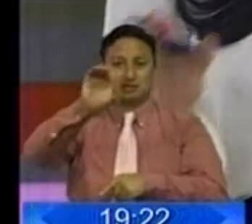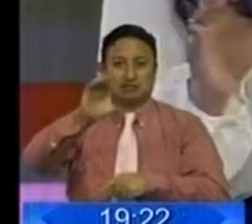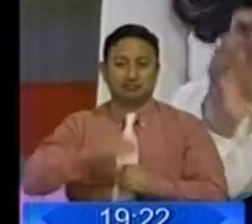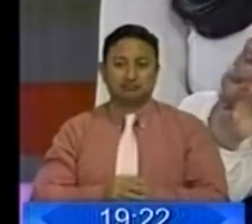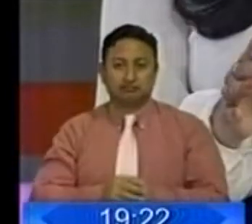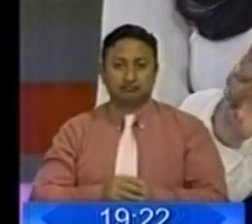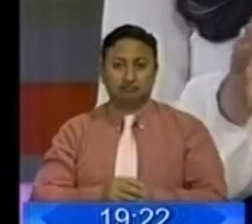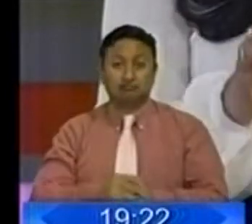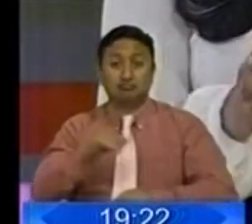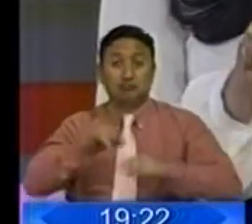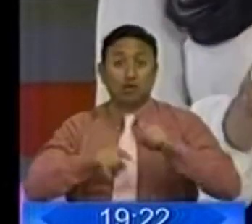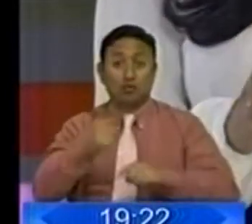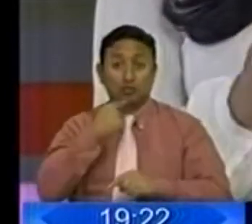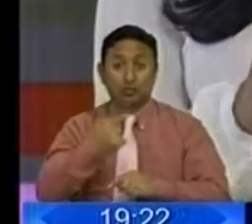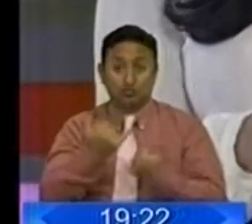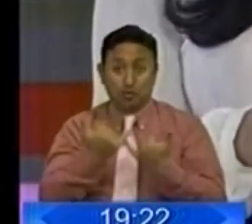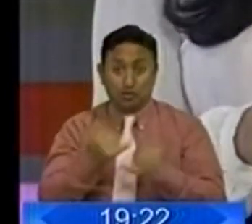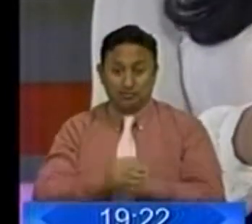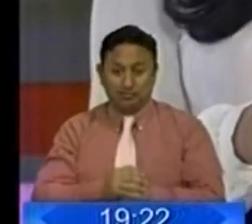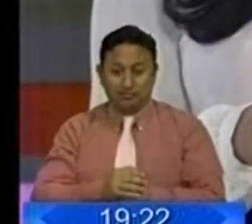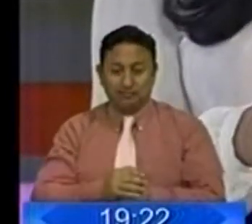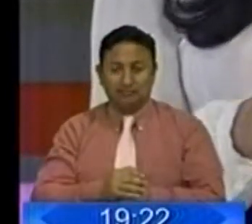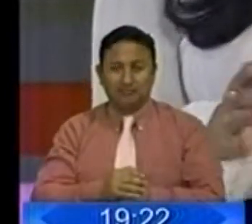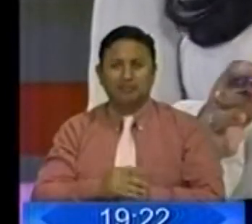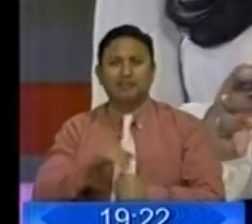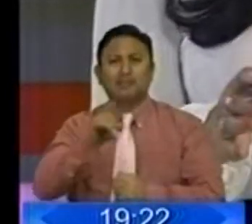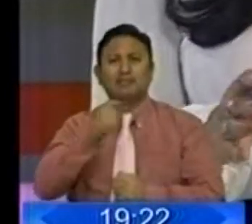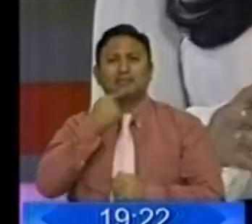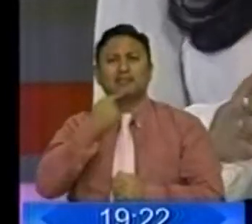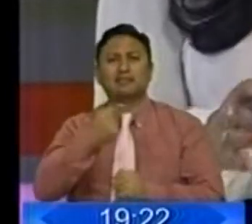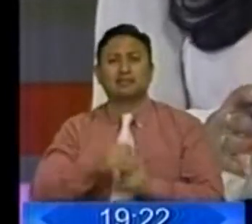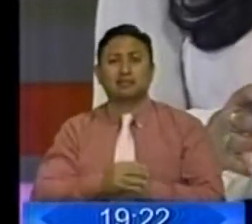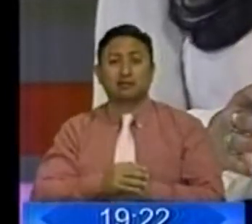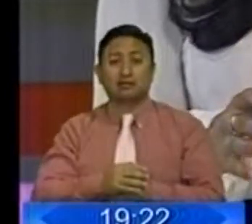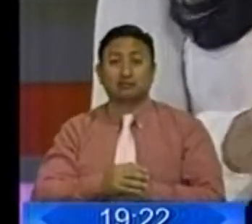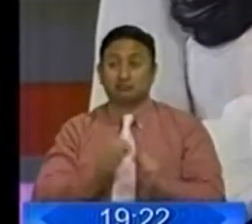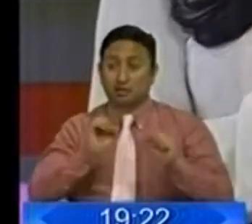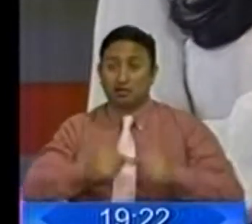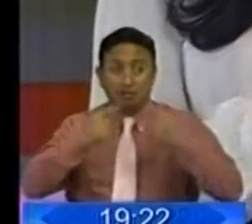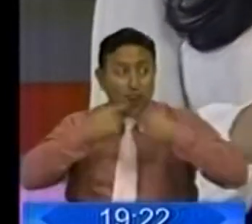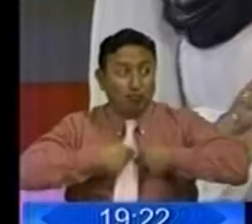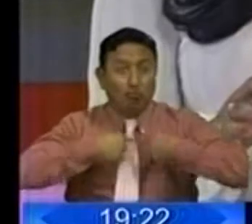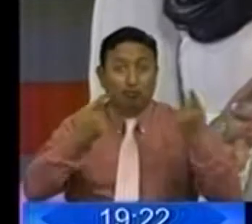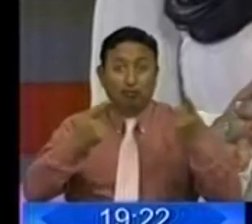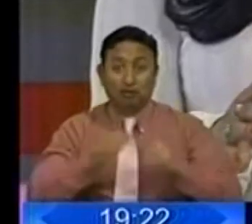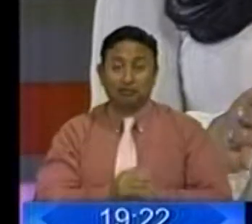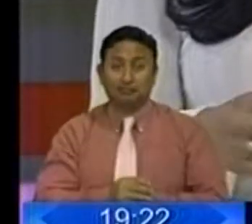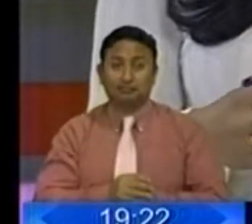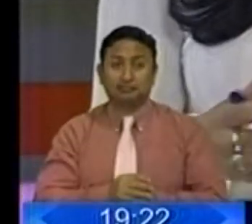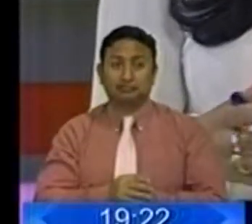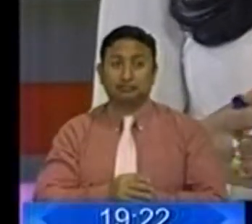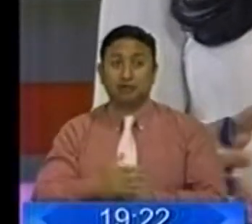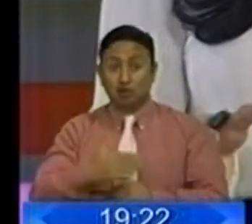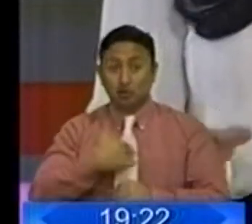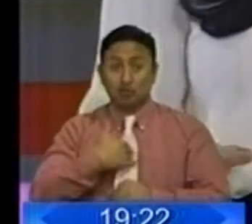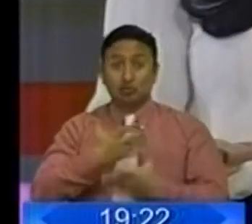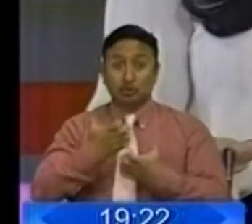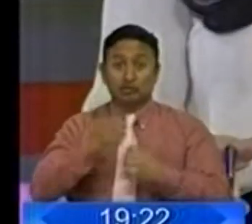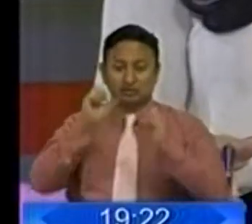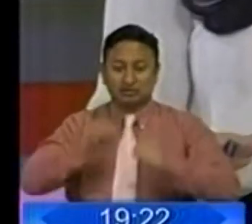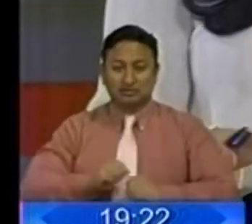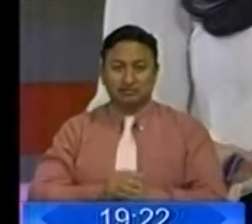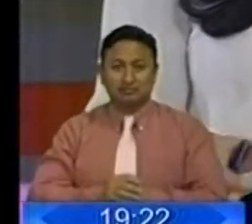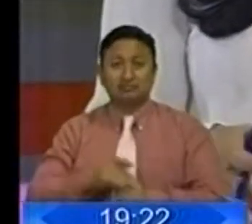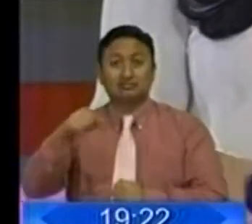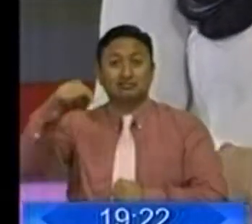que incluso han llegado al extremo de manifestar abiertamente y sin reparos que sus deseos son evitar